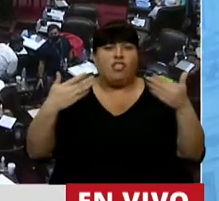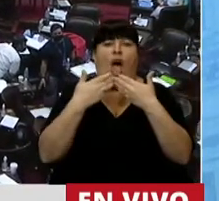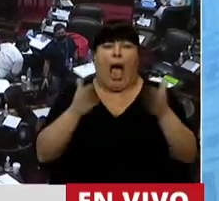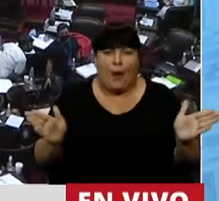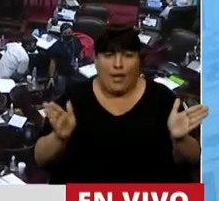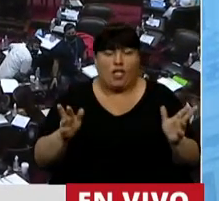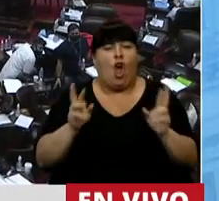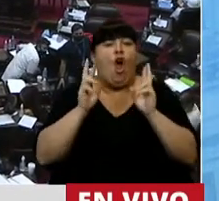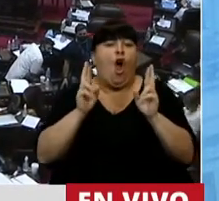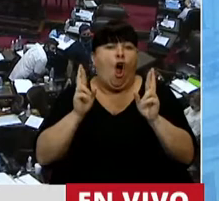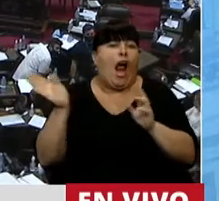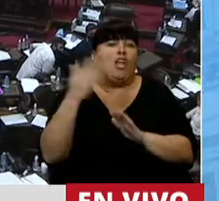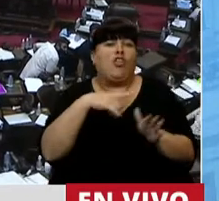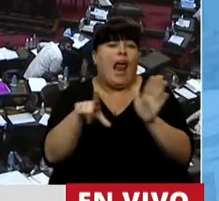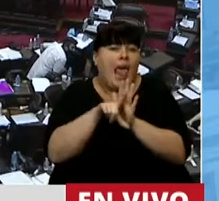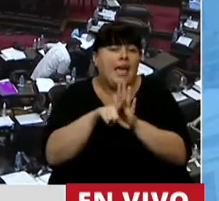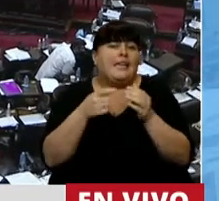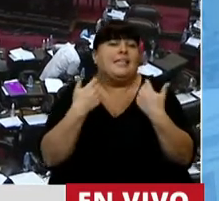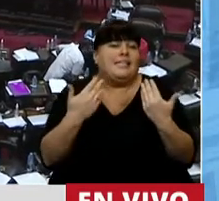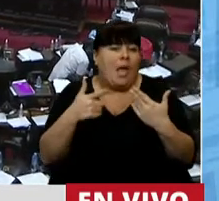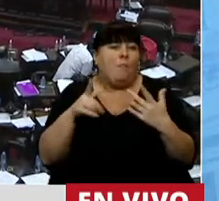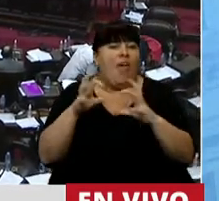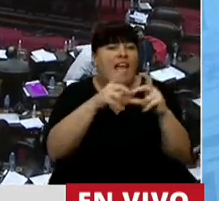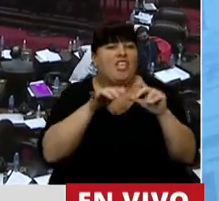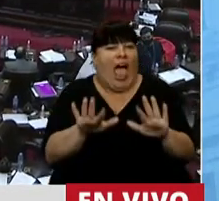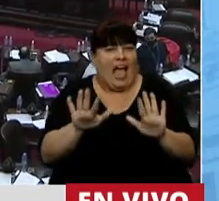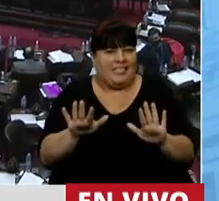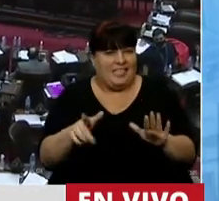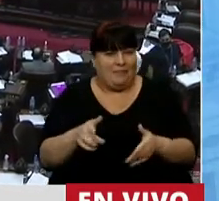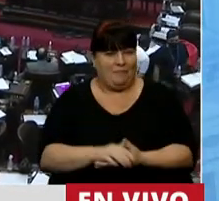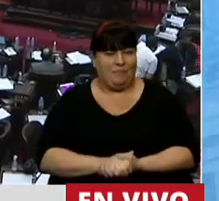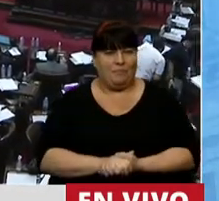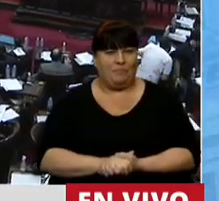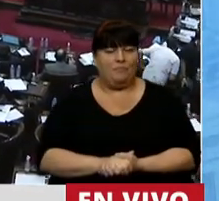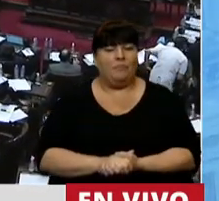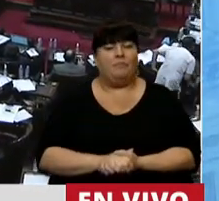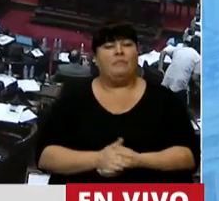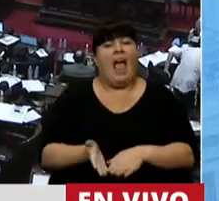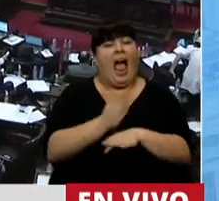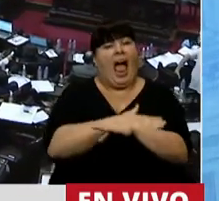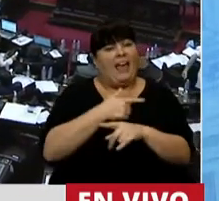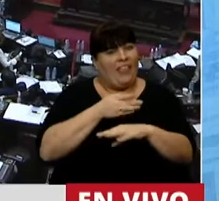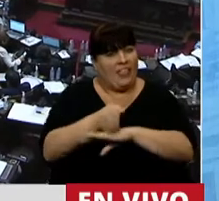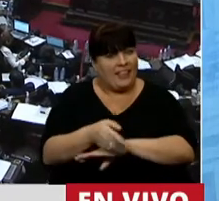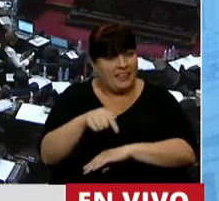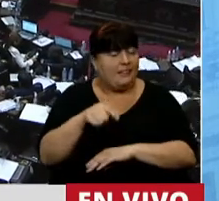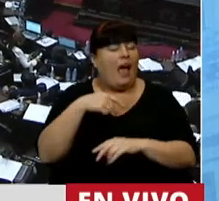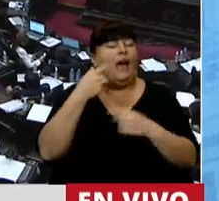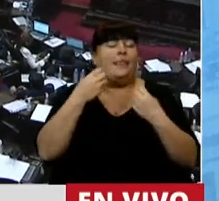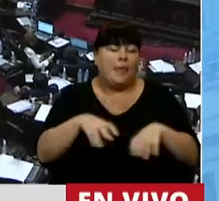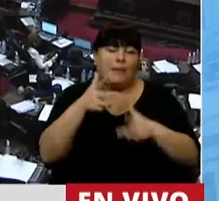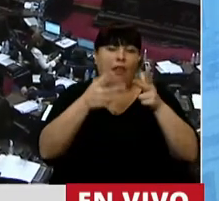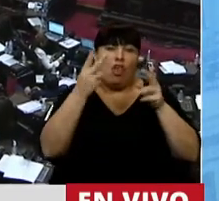abierto. Ojalá que todas las leyes las podamos tratar de esta manera. Antes de entrar, señor presidente, en los dos